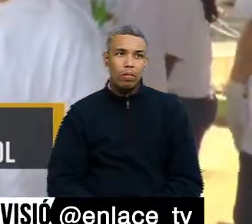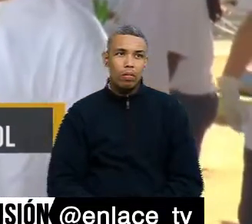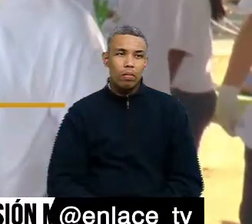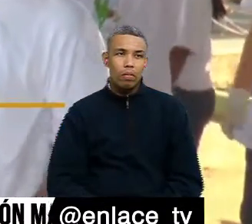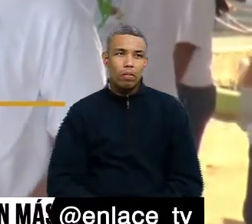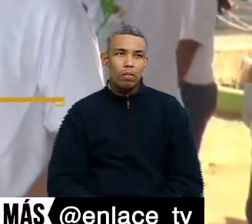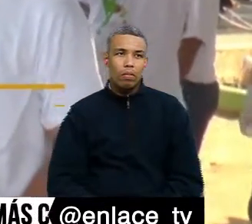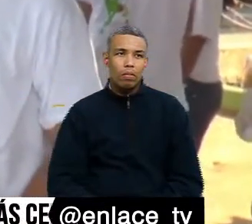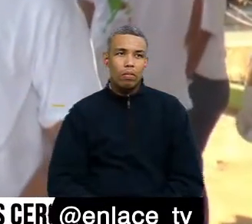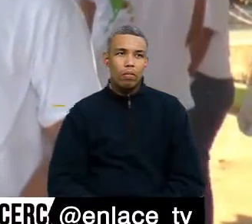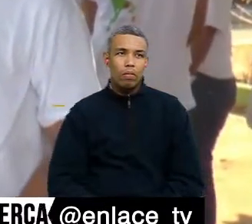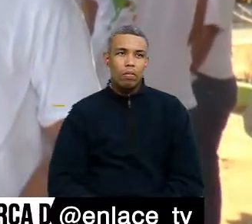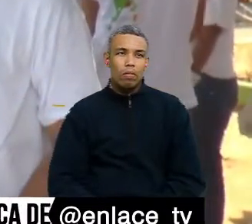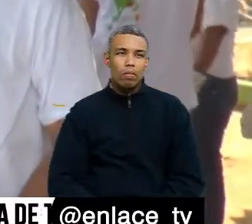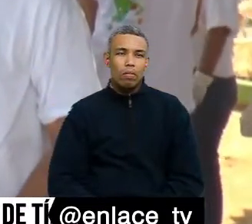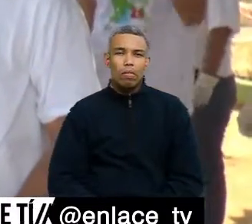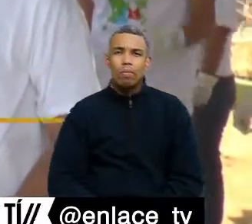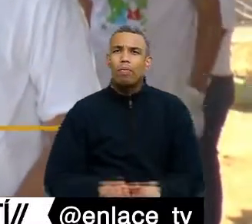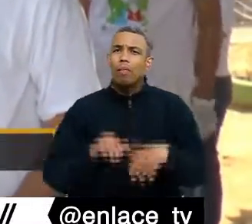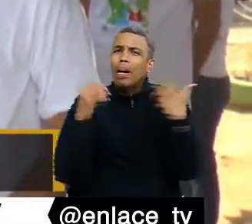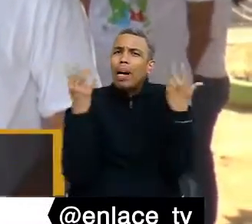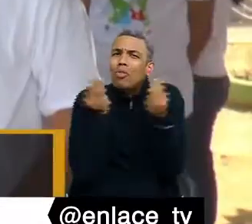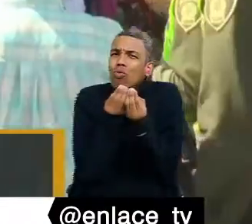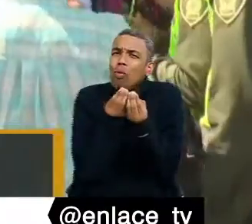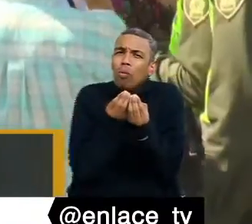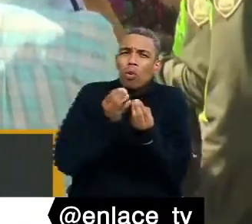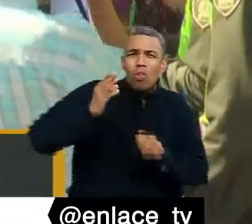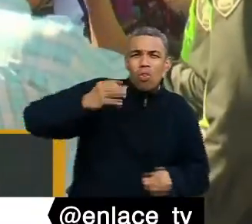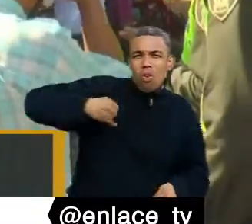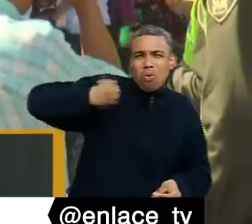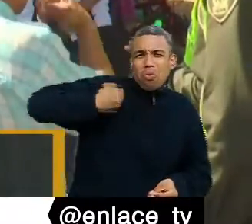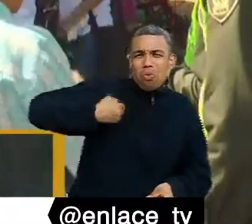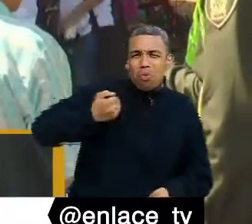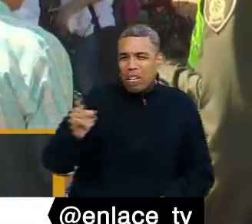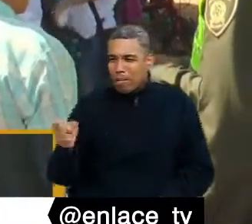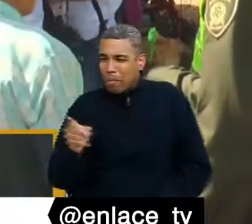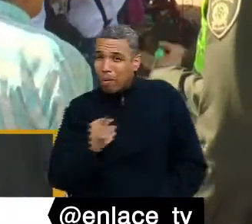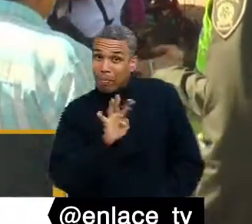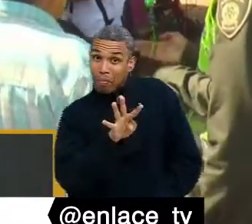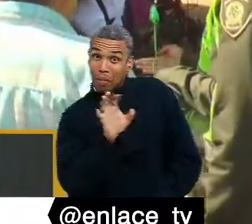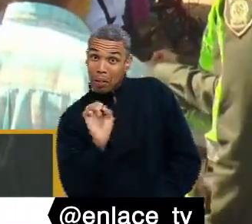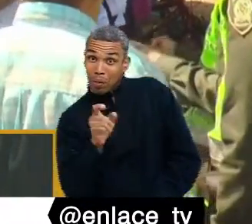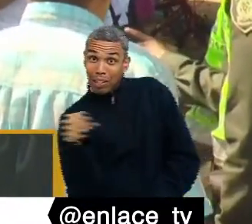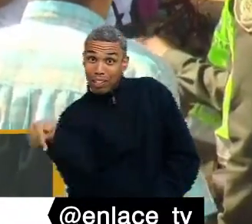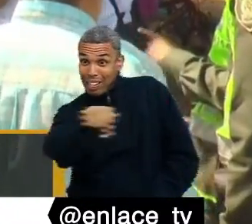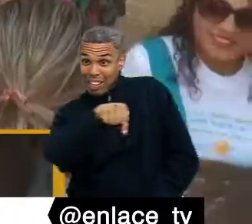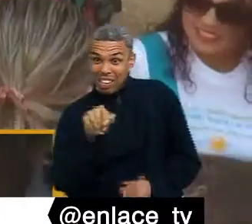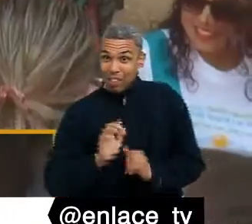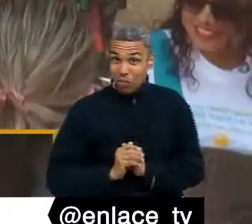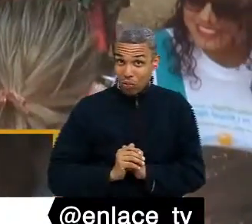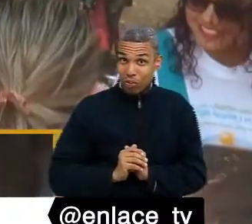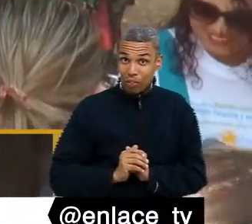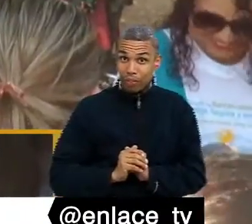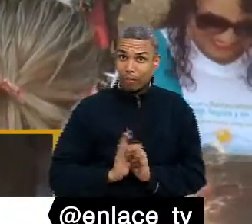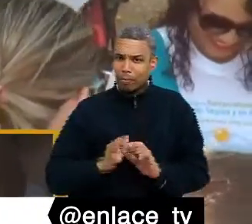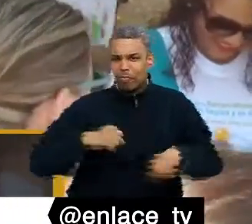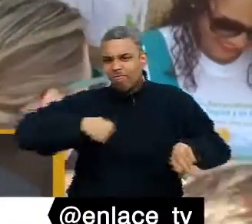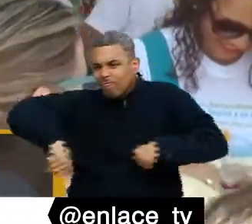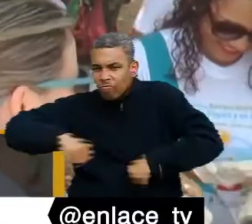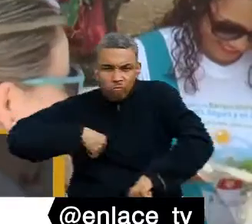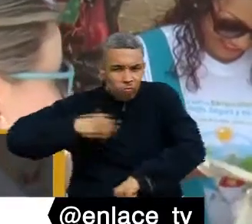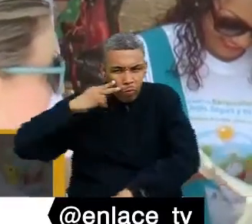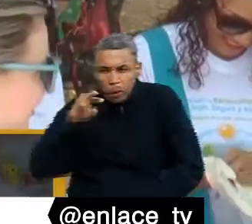Con estos pitos, un grupo de aproximadamente 40 jóvenes universitarios becados iniciaron en este tercer domingo de campaña a reforzar las